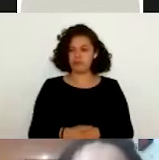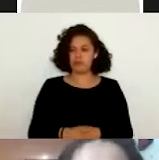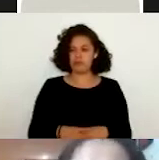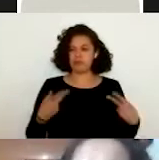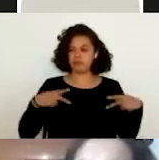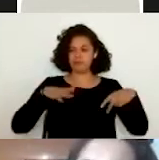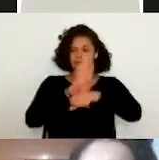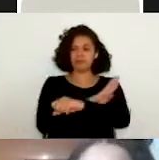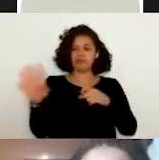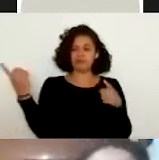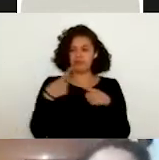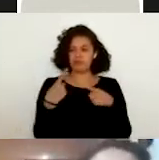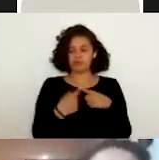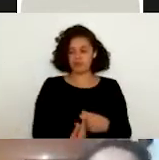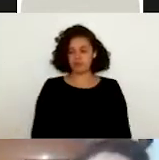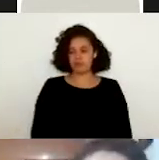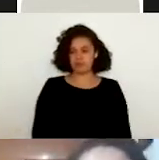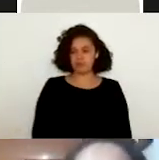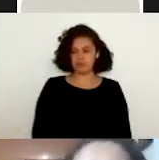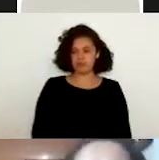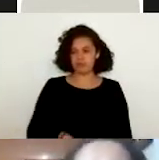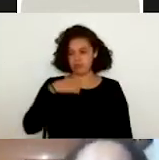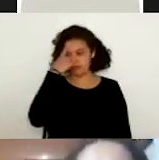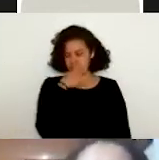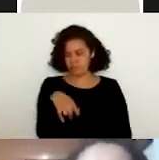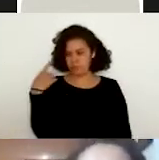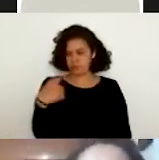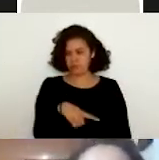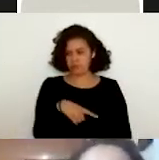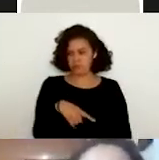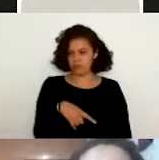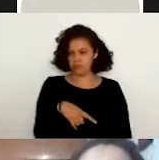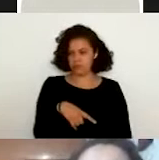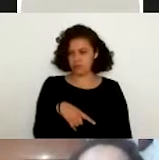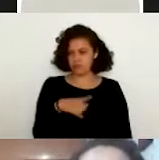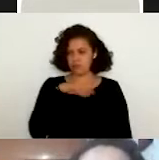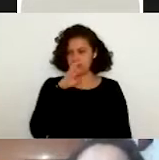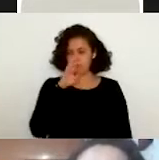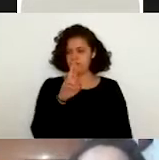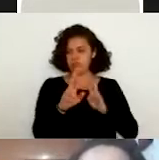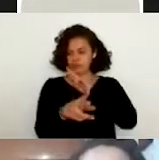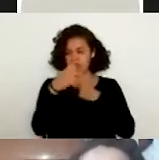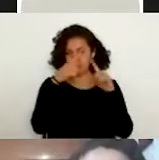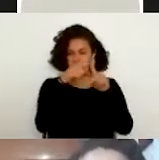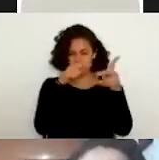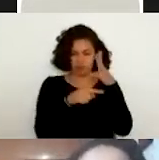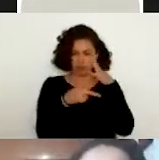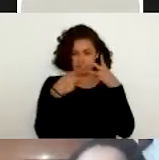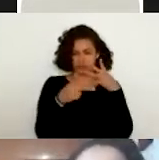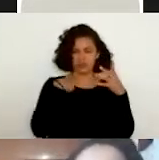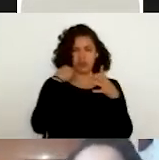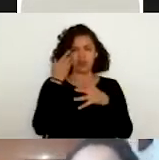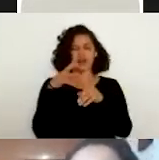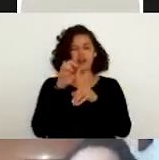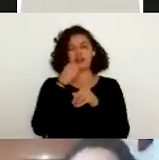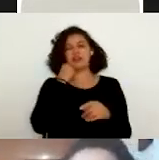beneficiarios? ¿Para qué? El para qué nos va a responder a los objetivos y los propósitos. Ya